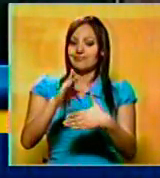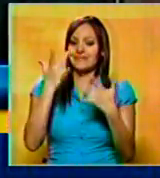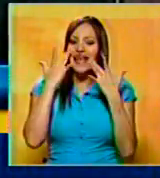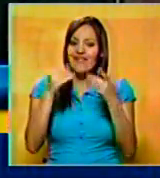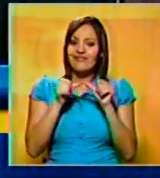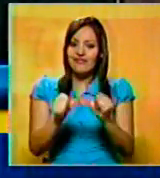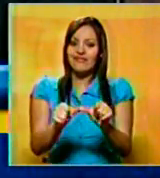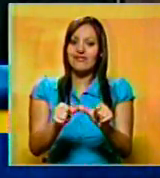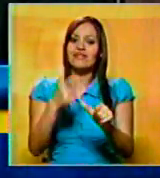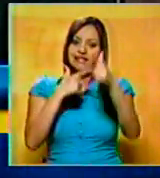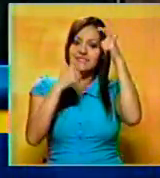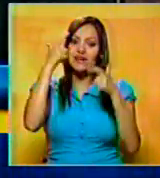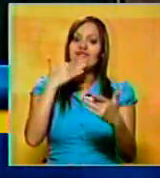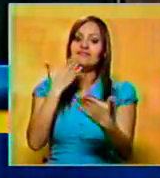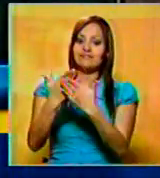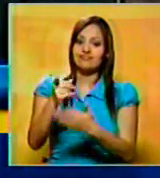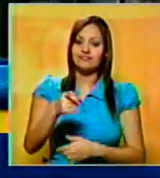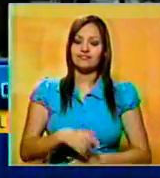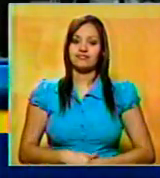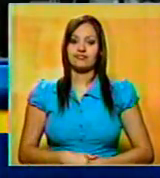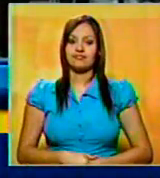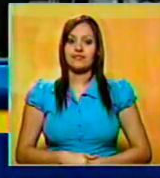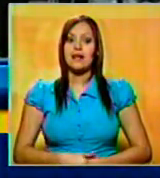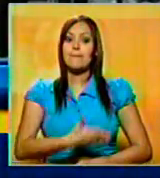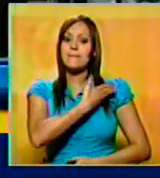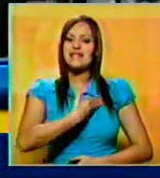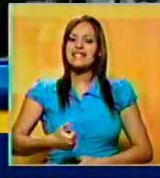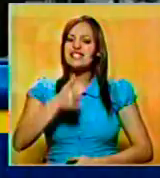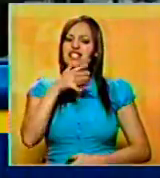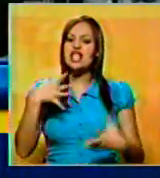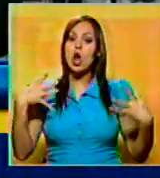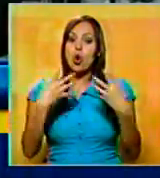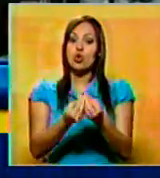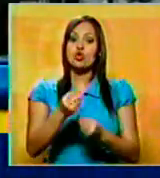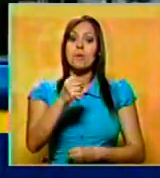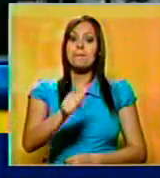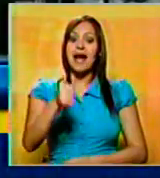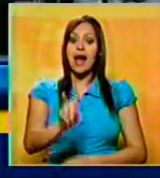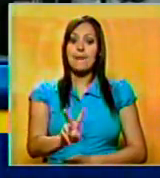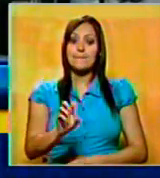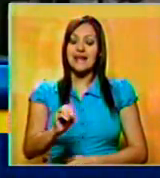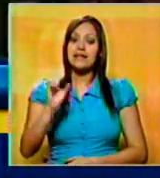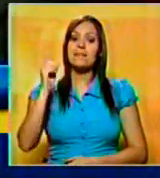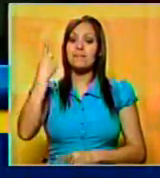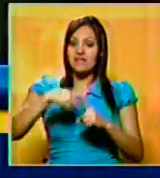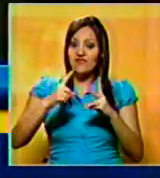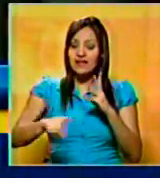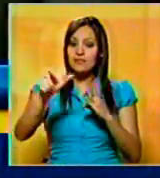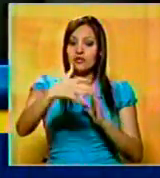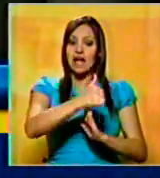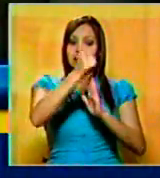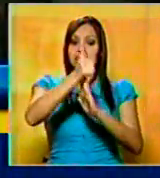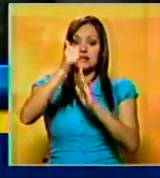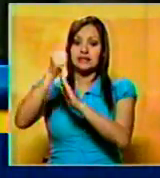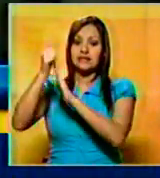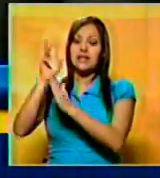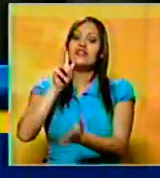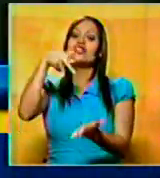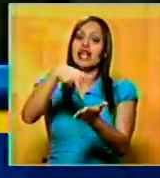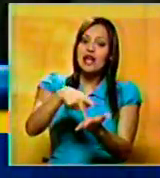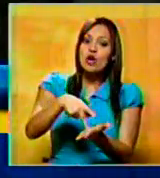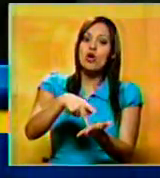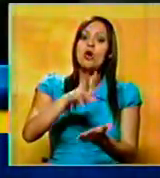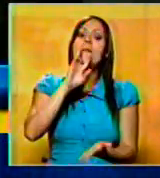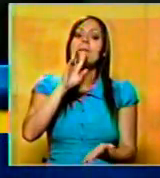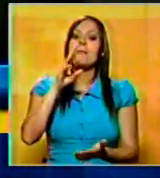marcándose. Los presidentes estuvieron acompañados por una veintena de mandatarios de la región que se encuentra en La Habana, Cuba,